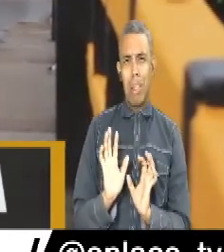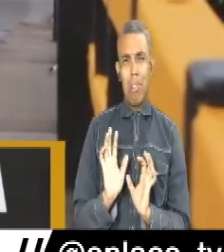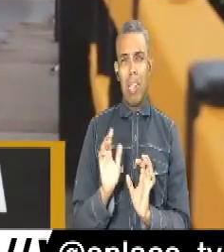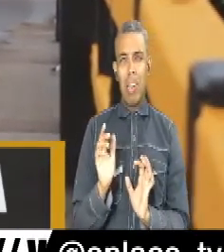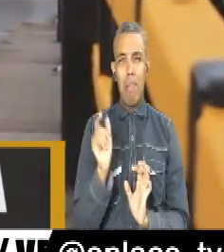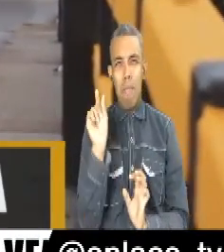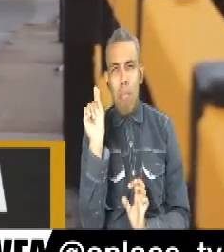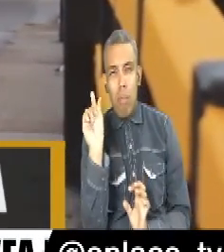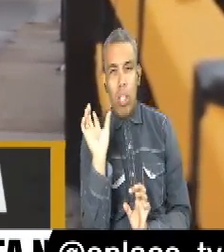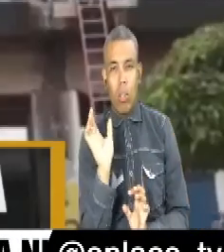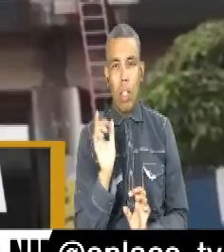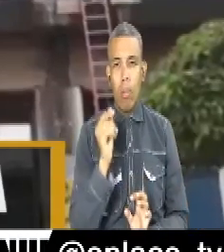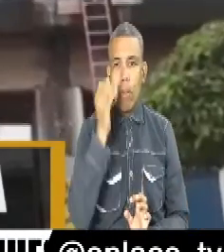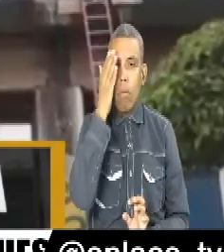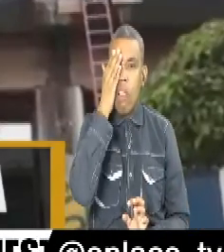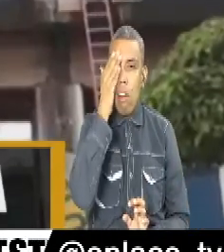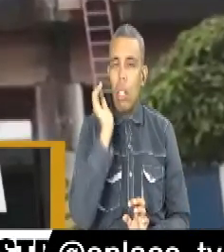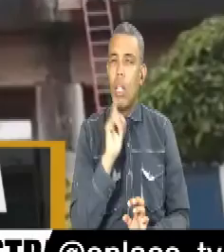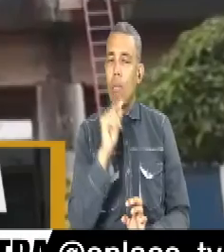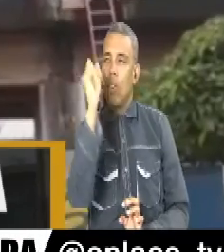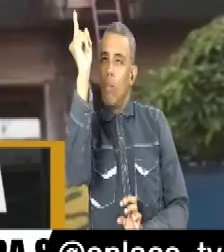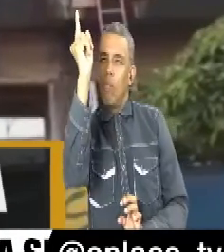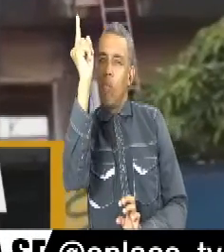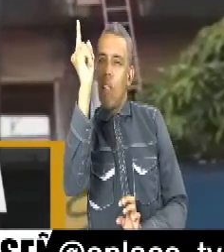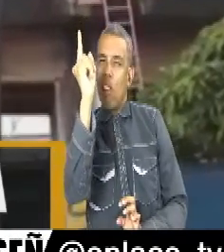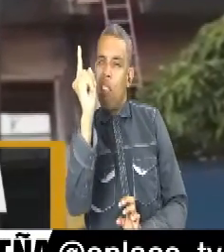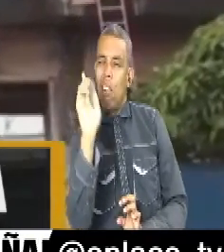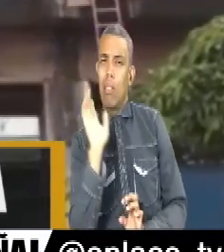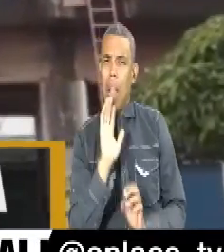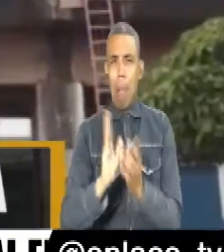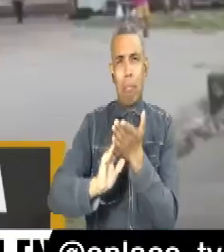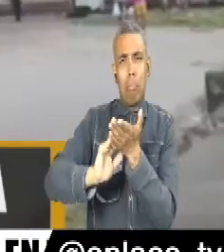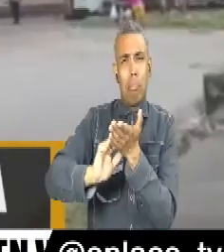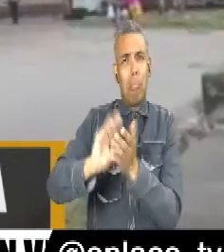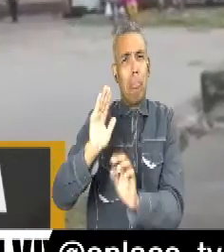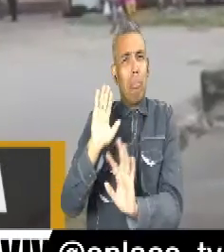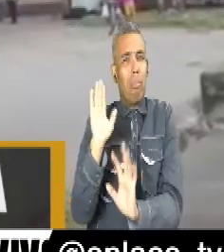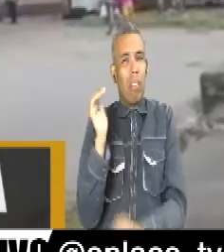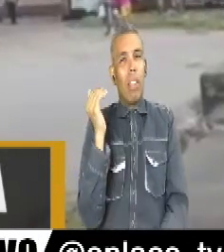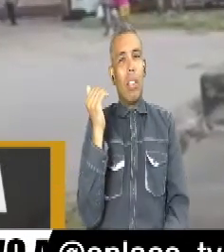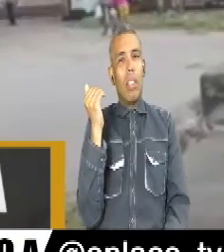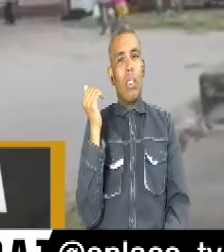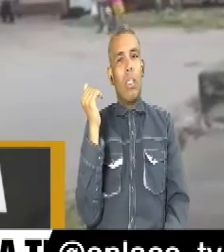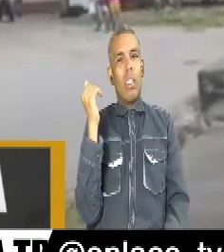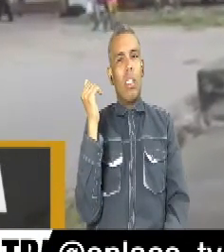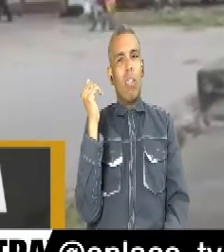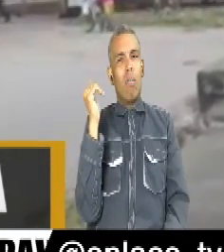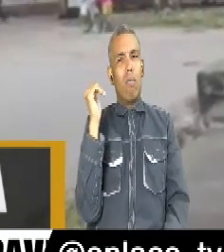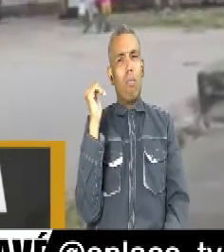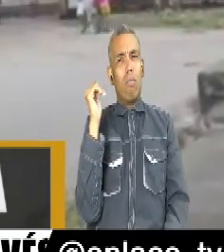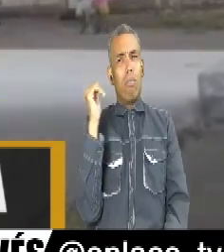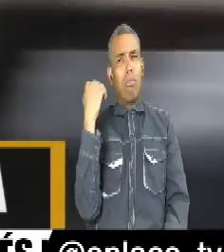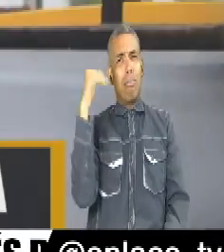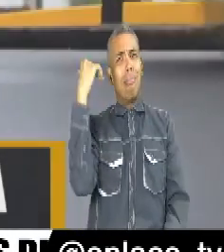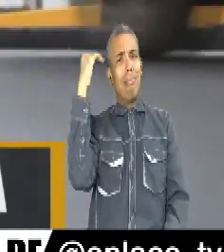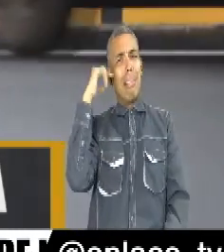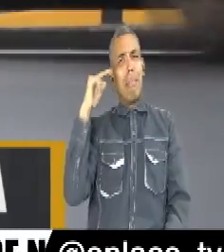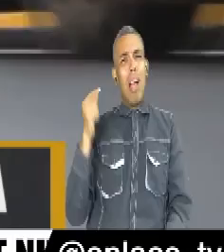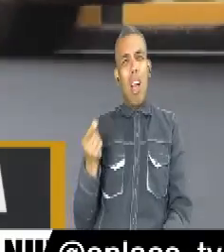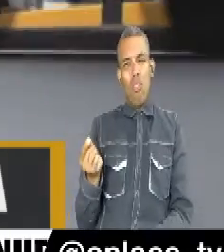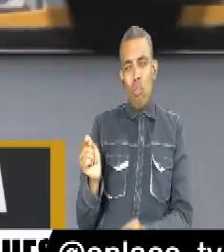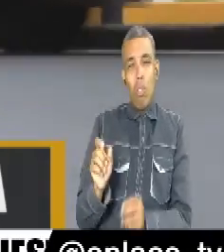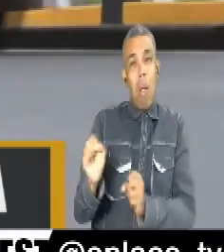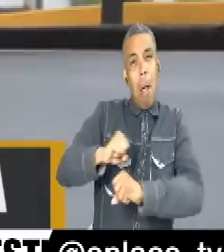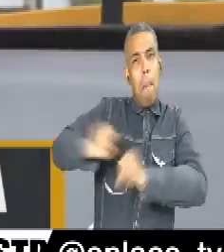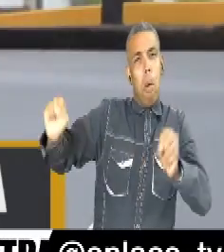externos, una parte donde desde hace muchísimo tiempo una bomba pegó en una columna. Pero ya se está haciendo el rezane, mas